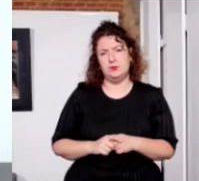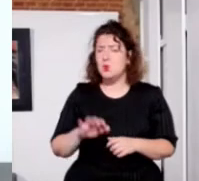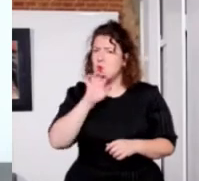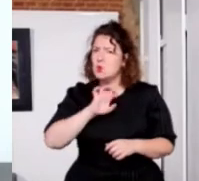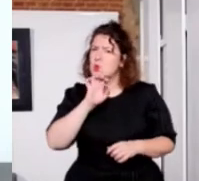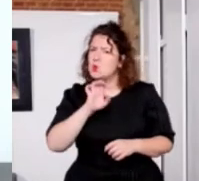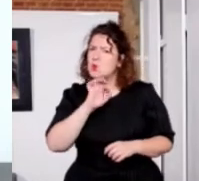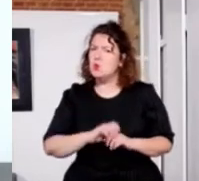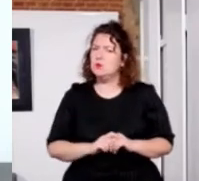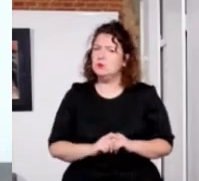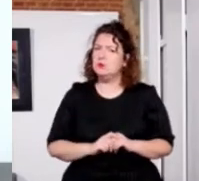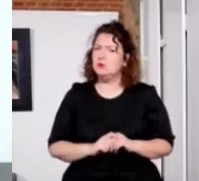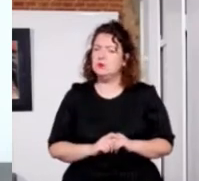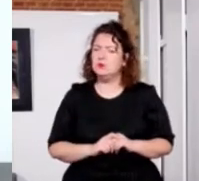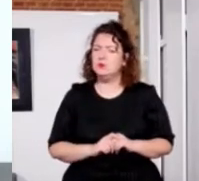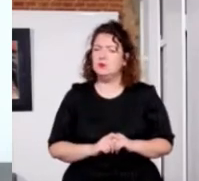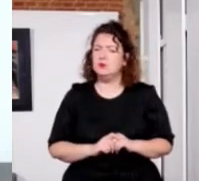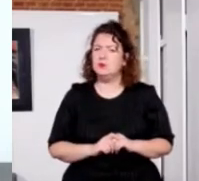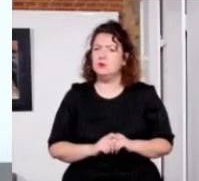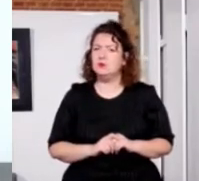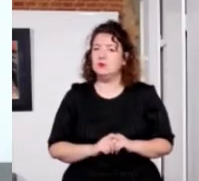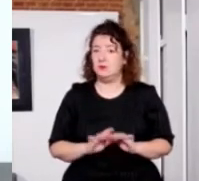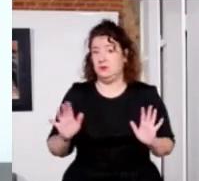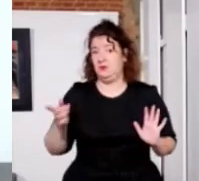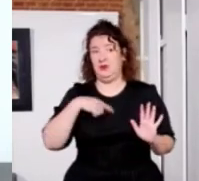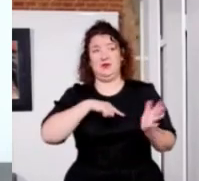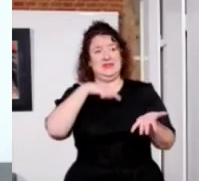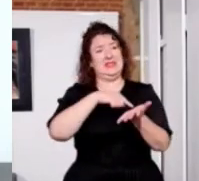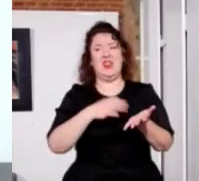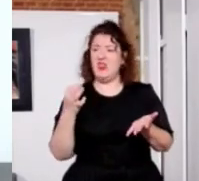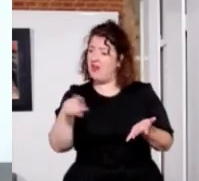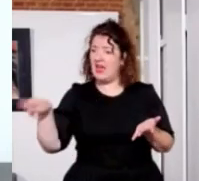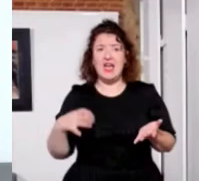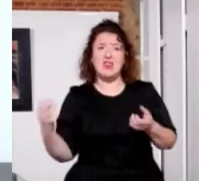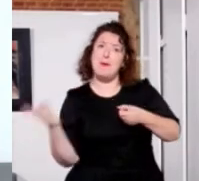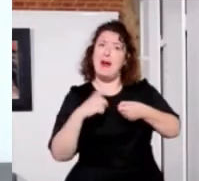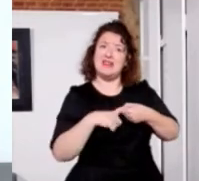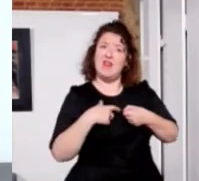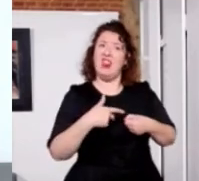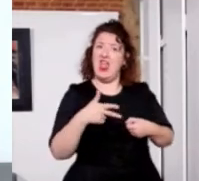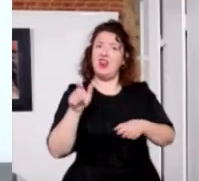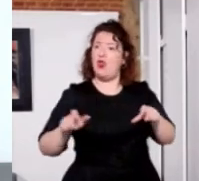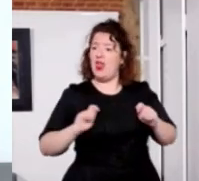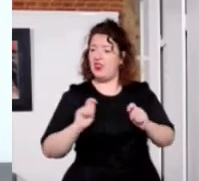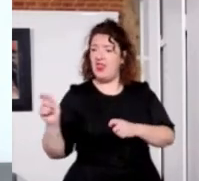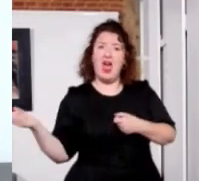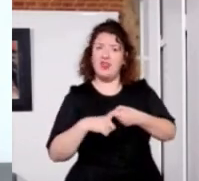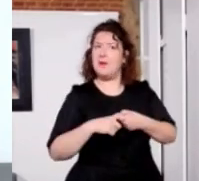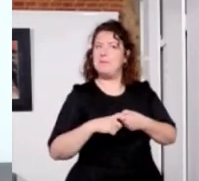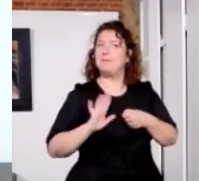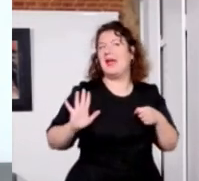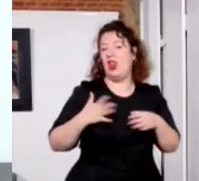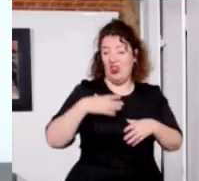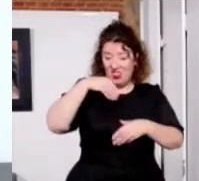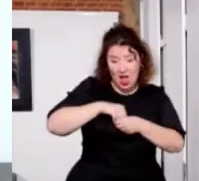Curiosamente, reclamamos los derechos de ciudadanía y participación para las personas en exclusión, pero no se lo